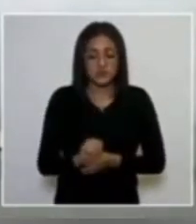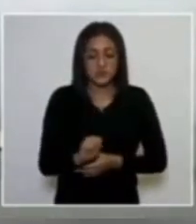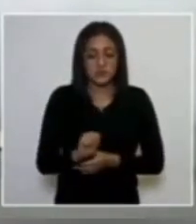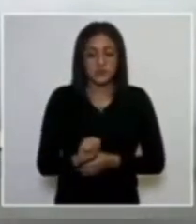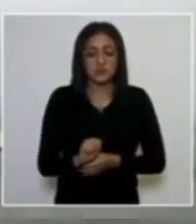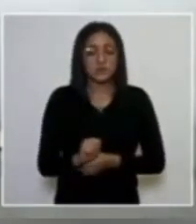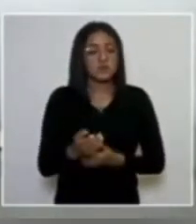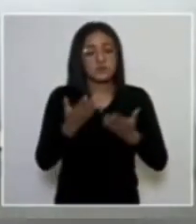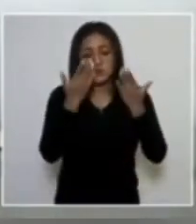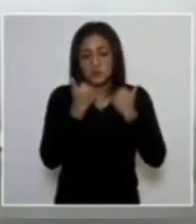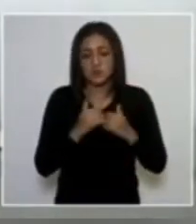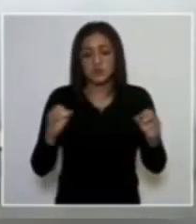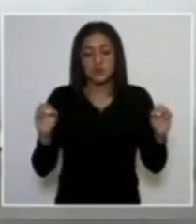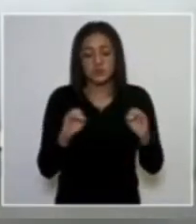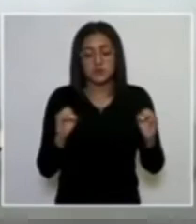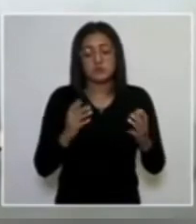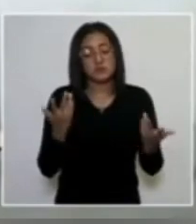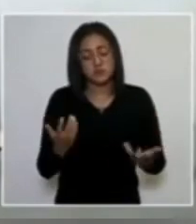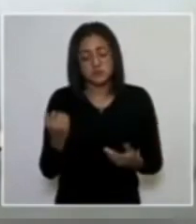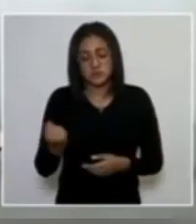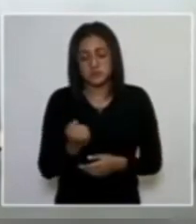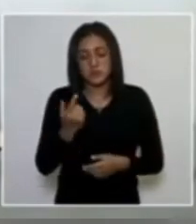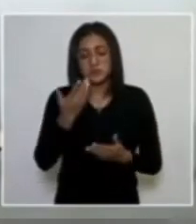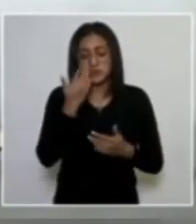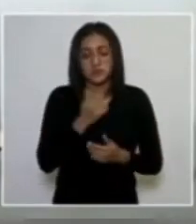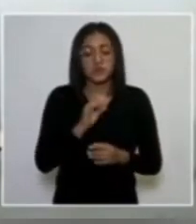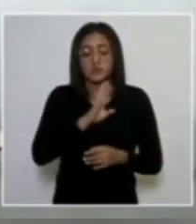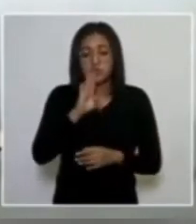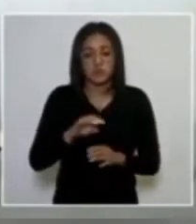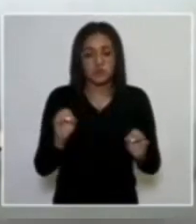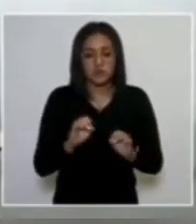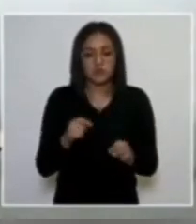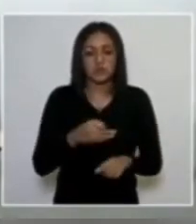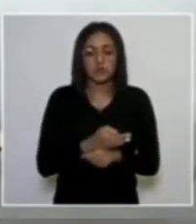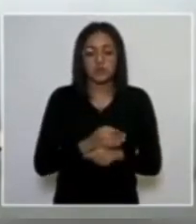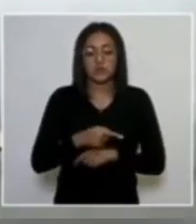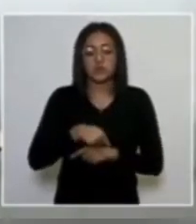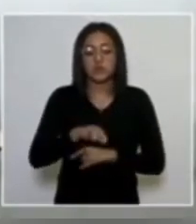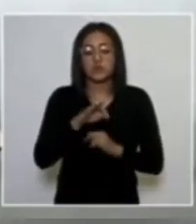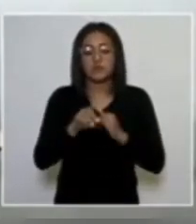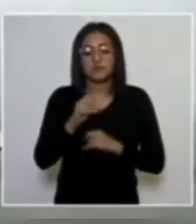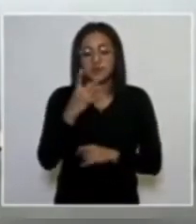17,139, no teniendo afortunadamente ninguna defunción en las últimas 24 horas. Es cuanto, gobernador.